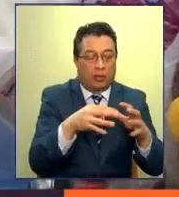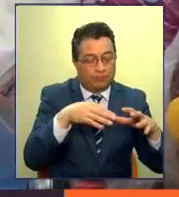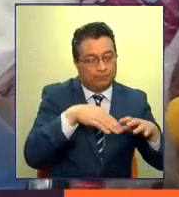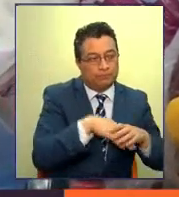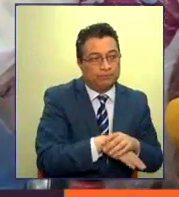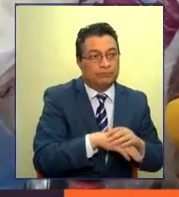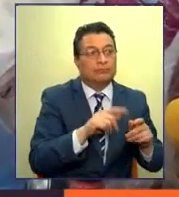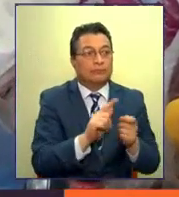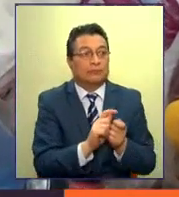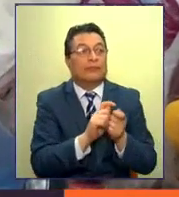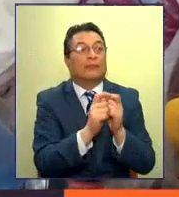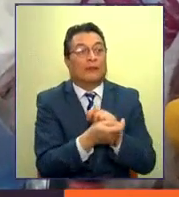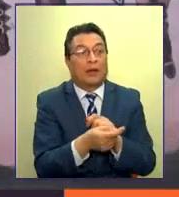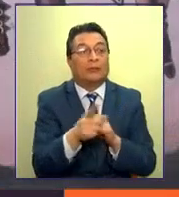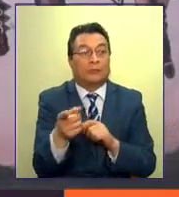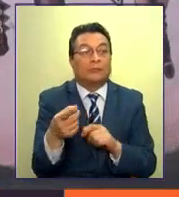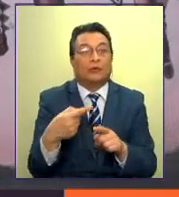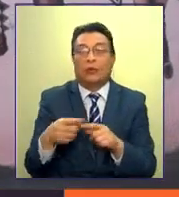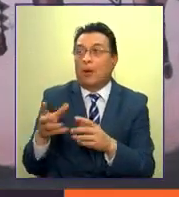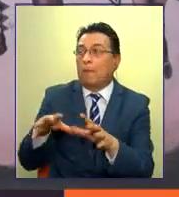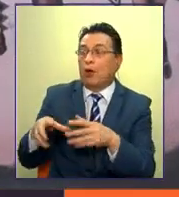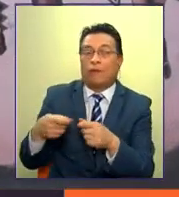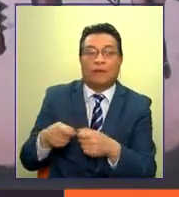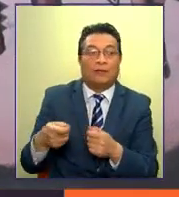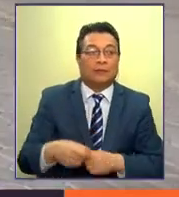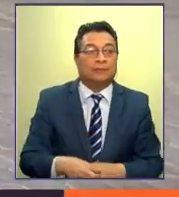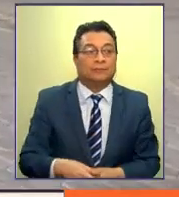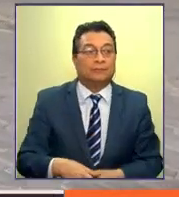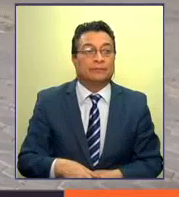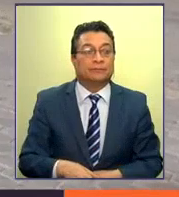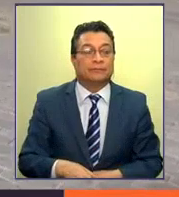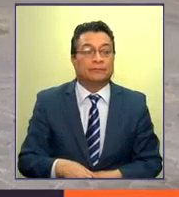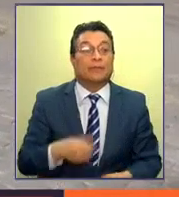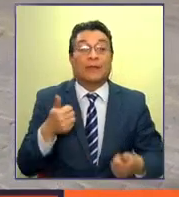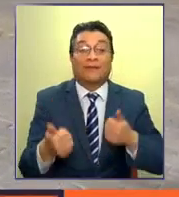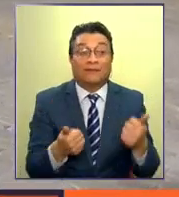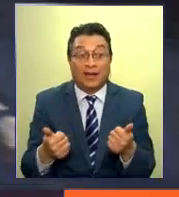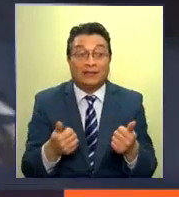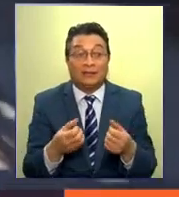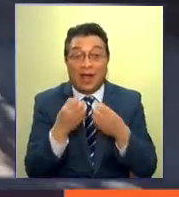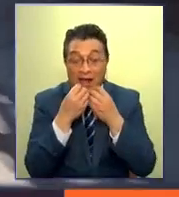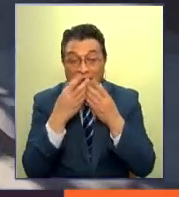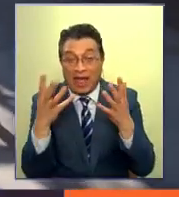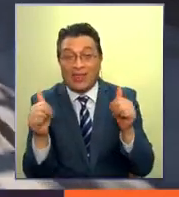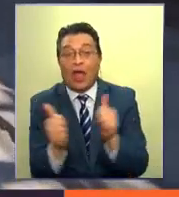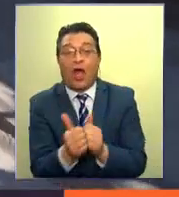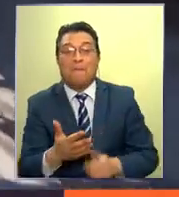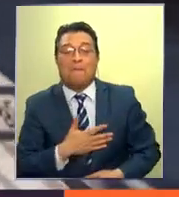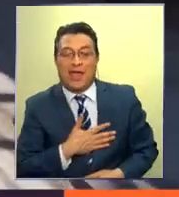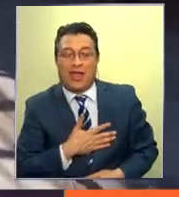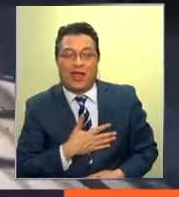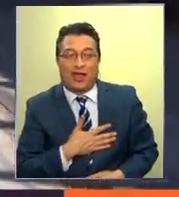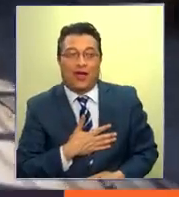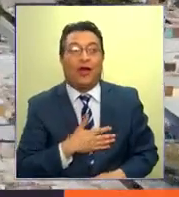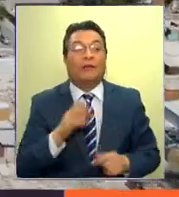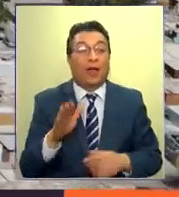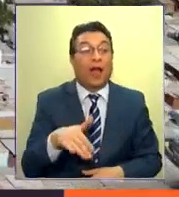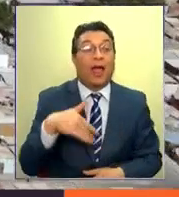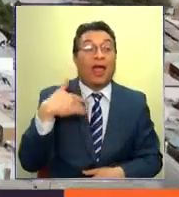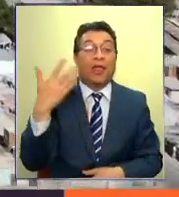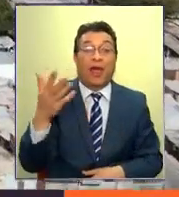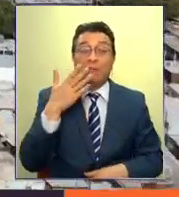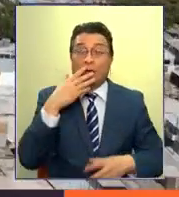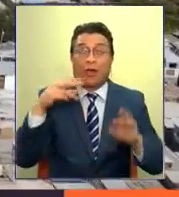cambió por nueva mercadería. Baila y canta conmigo, que después de la